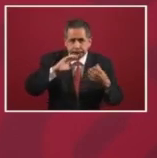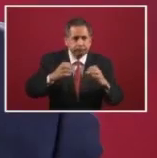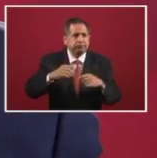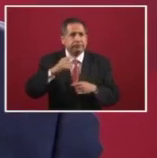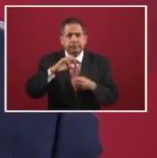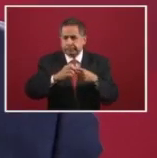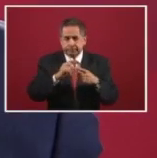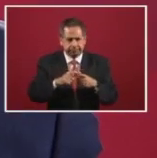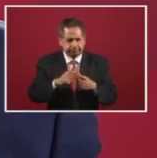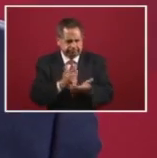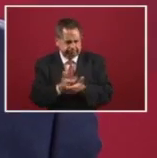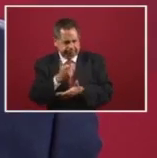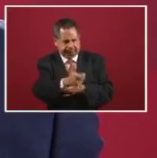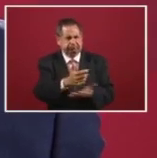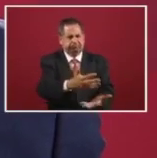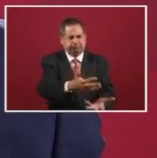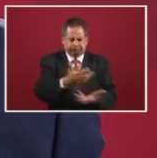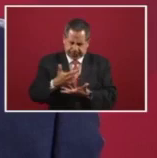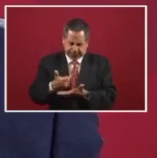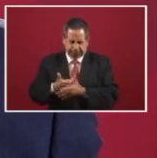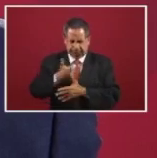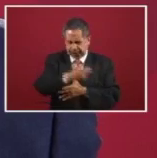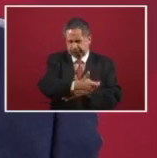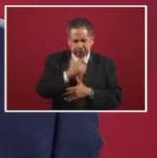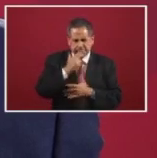frijol, precios de garantía.